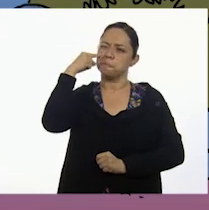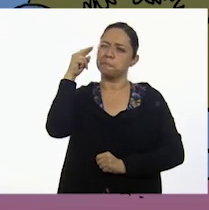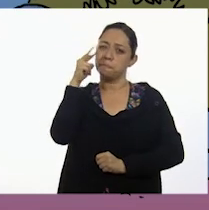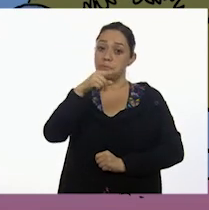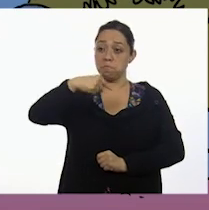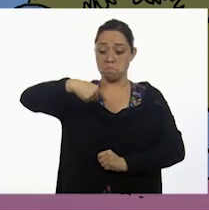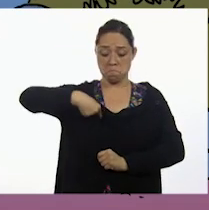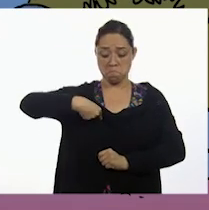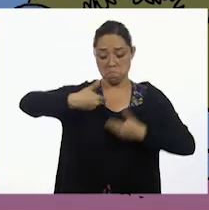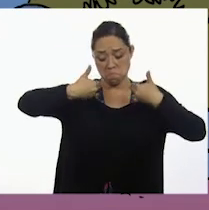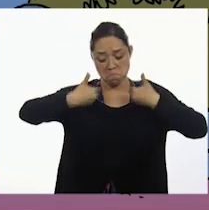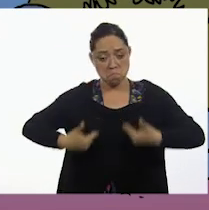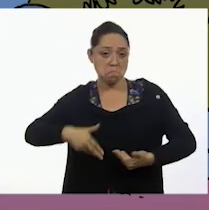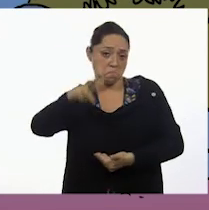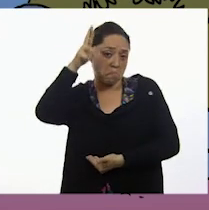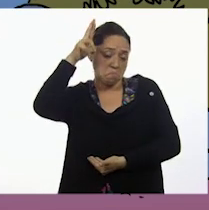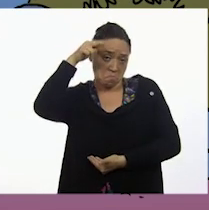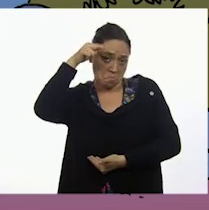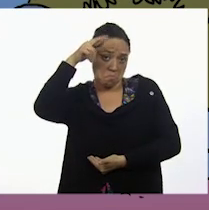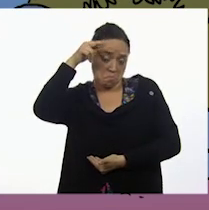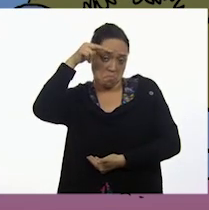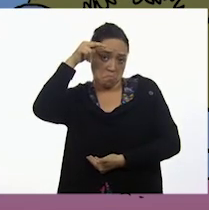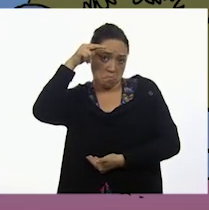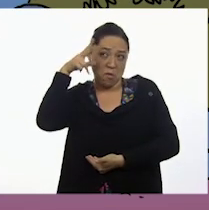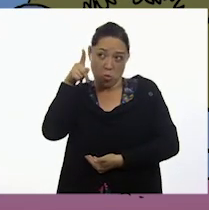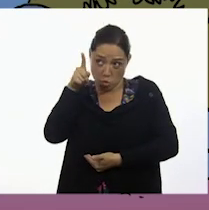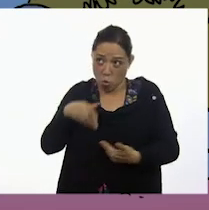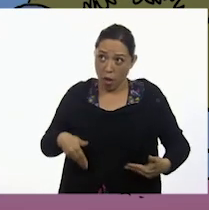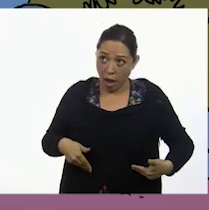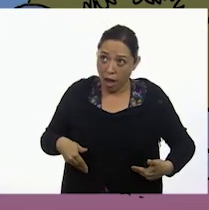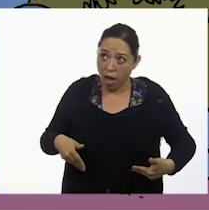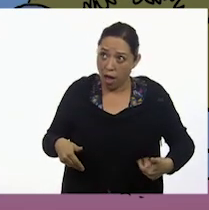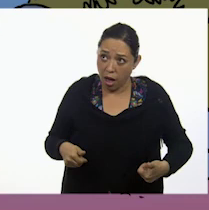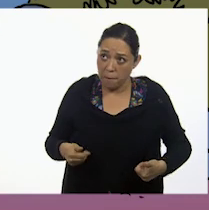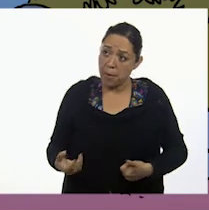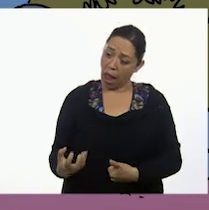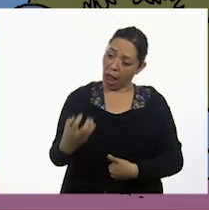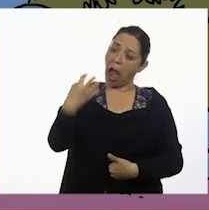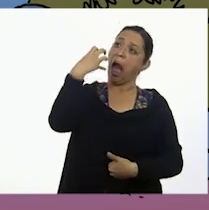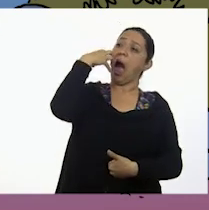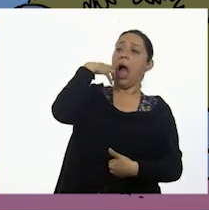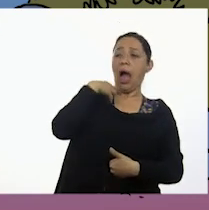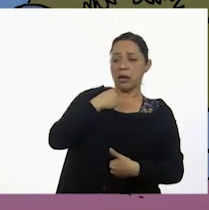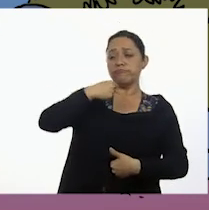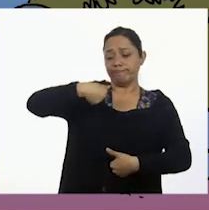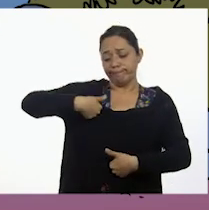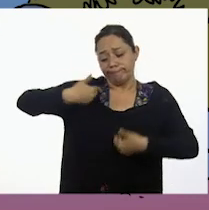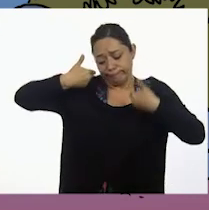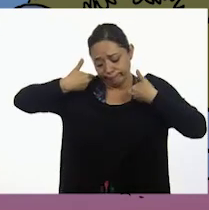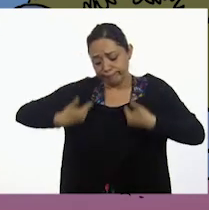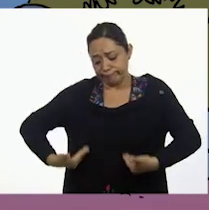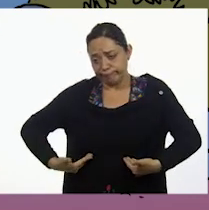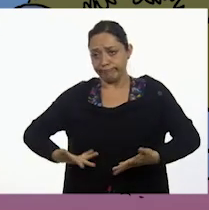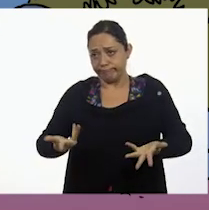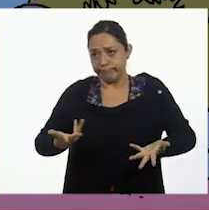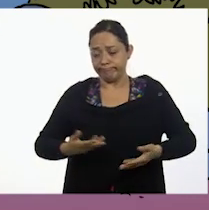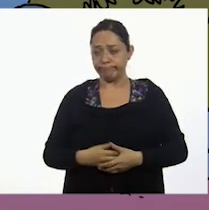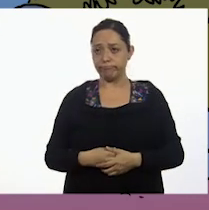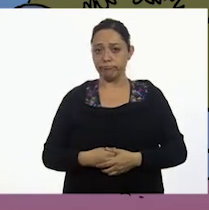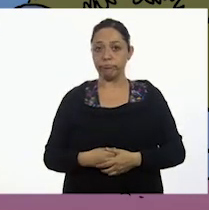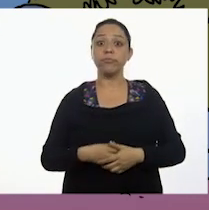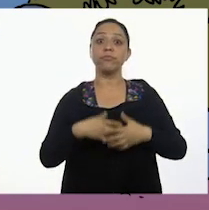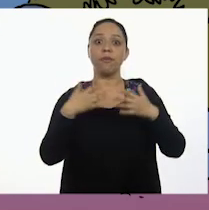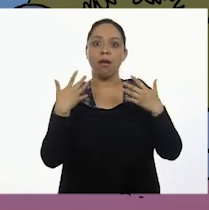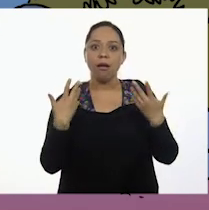soy más que un conejito, pero si tienes hambre, cómeme. Aquí estoy.